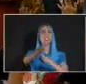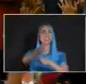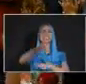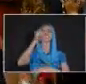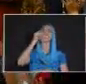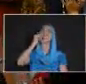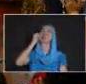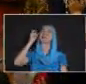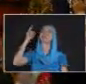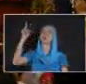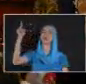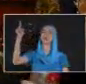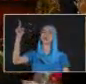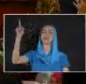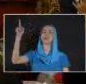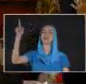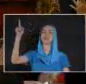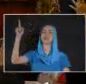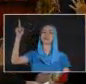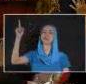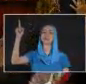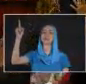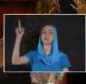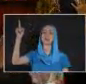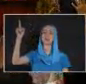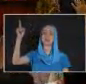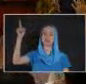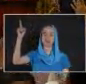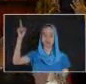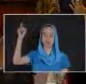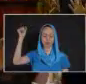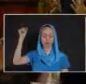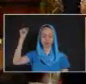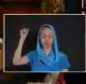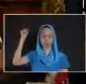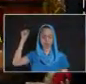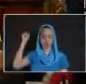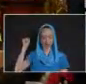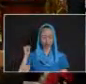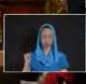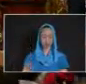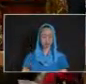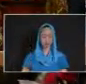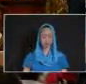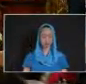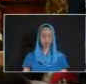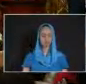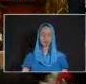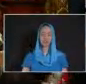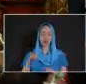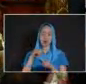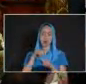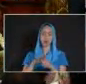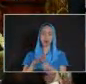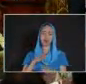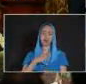fiel, Señor.